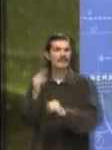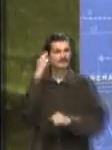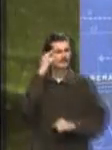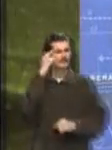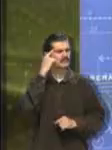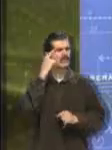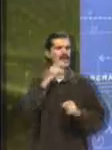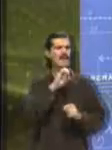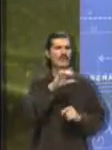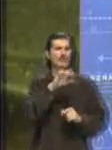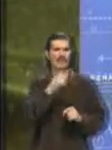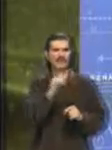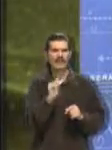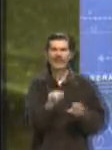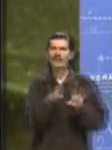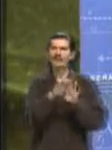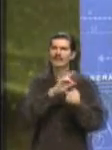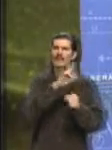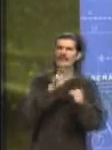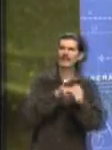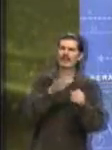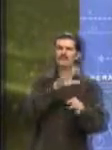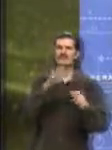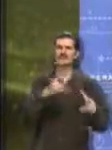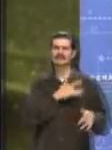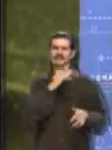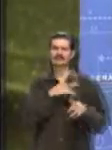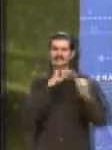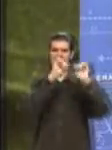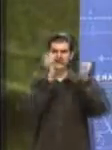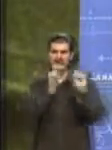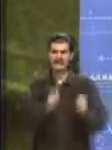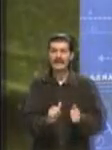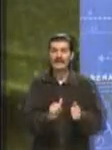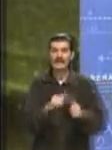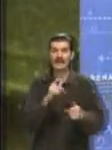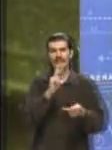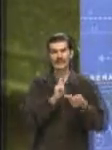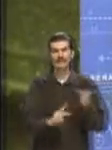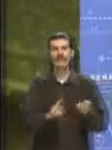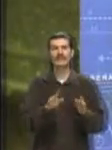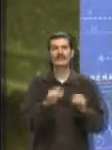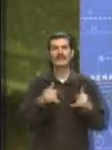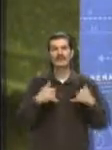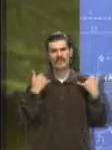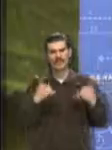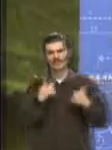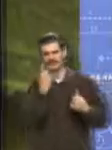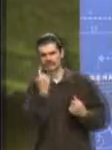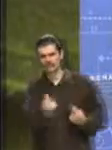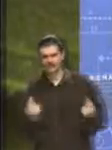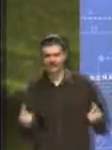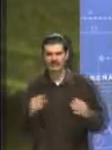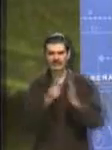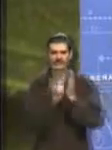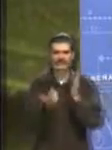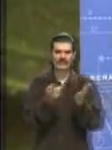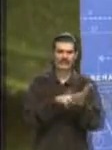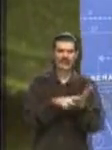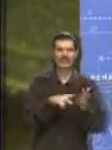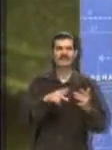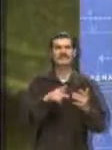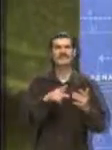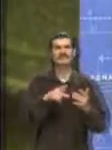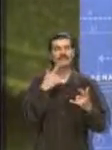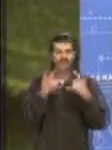individuales, la conciencia ecológica y la sensibilidad artística. Una vez más, en la sección de chavos y chamacos de la revista